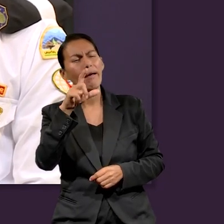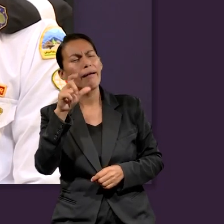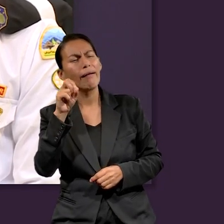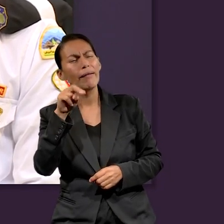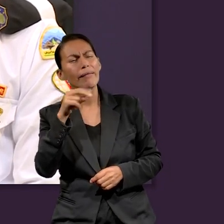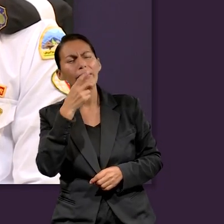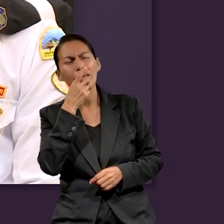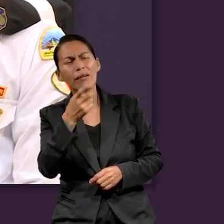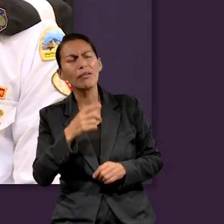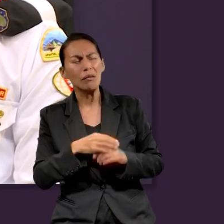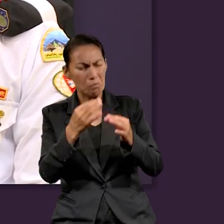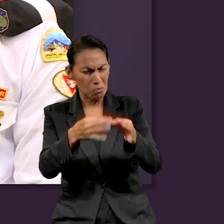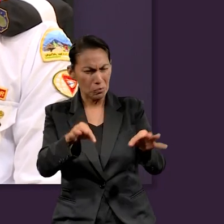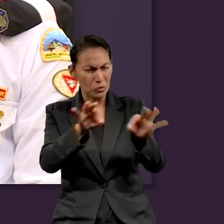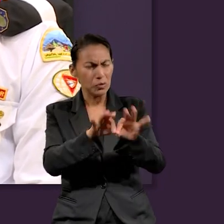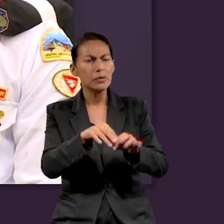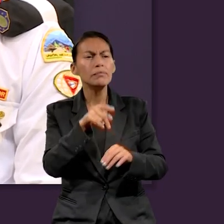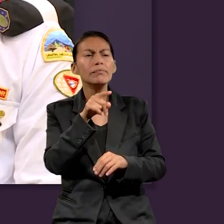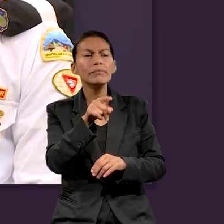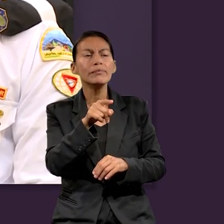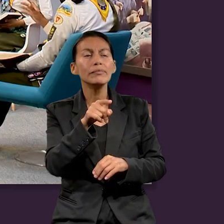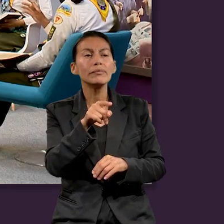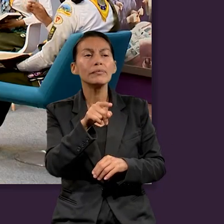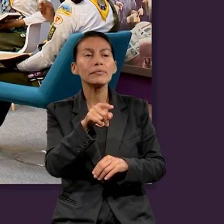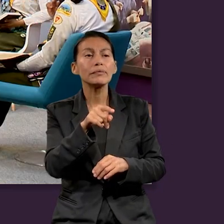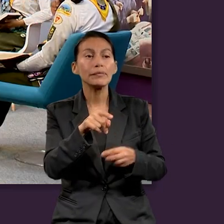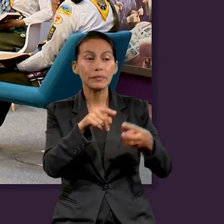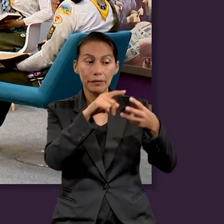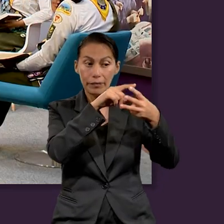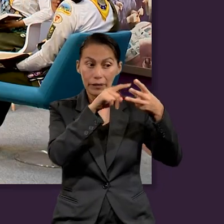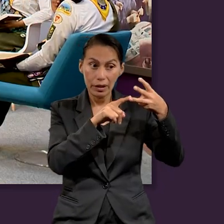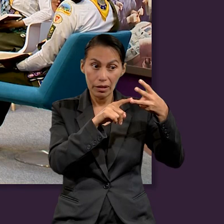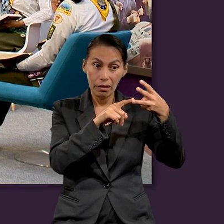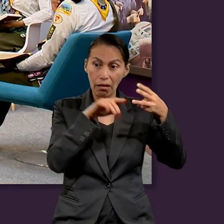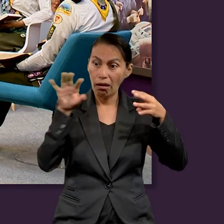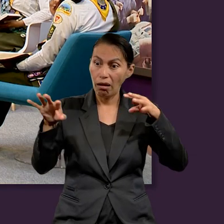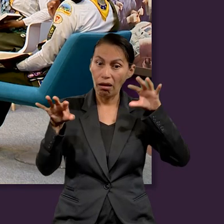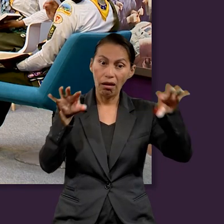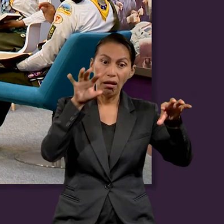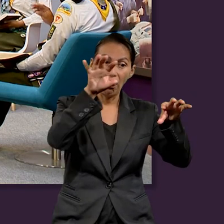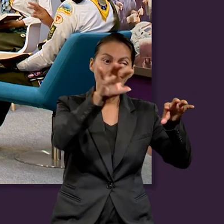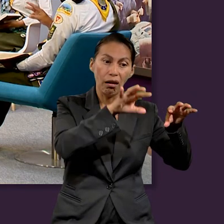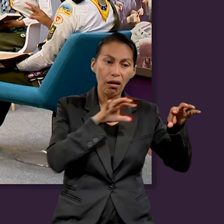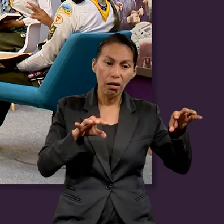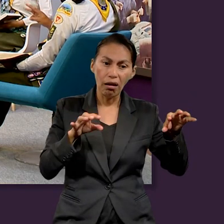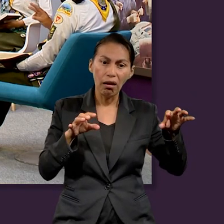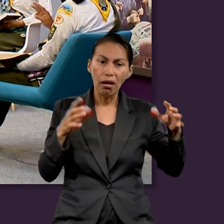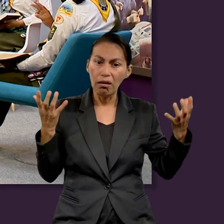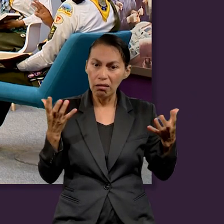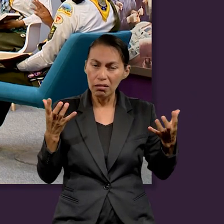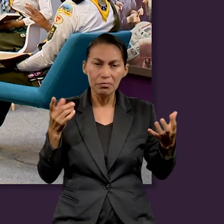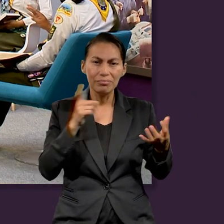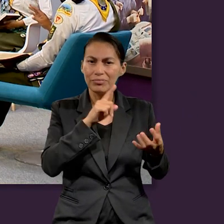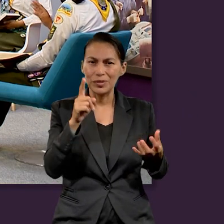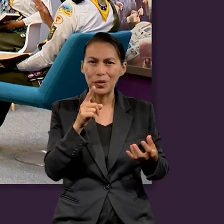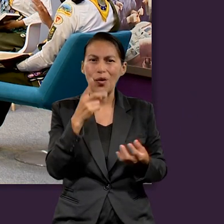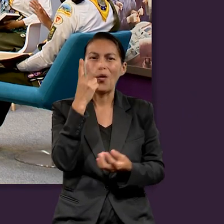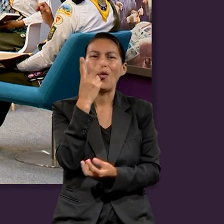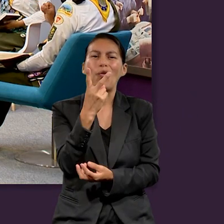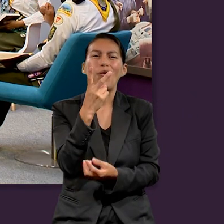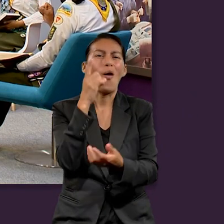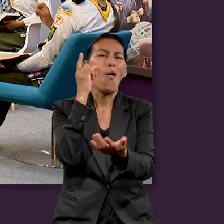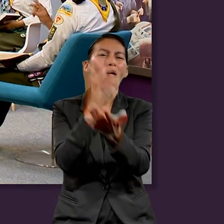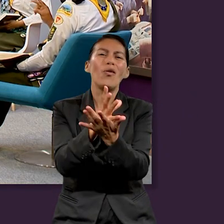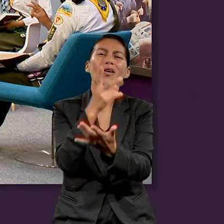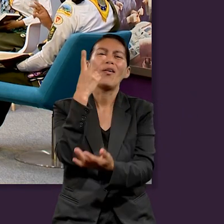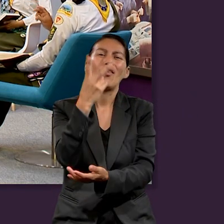mencionaba Helen que se me hizo un poco importante también un muy importante también es que no hay tres bandos no hay cuatro bandos no